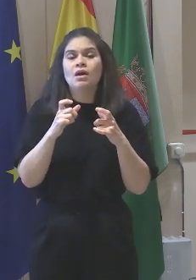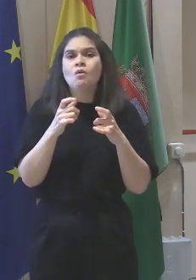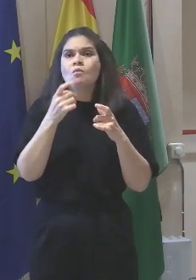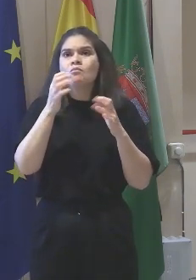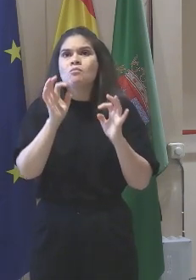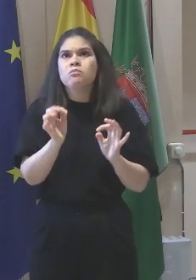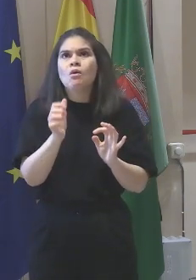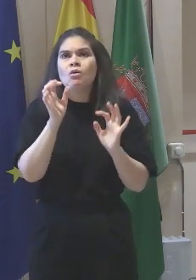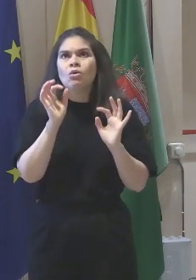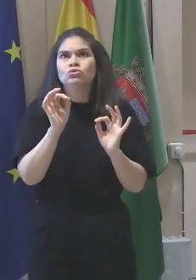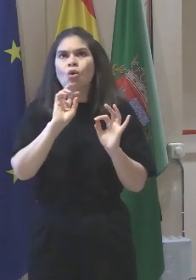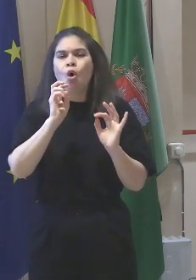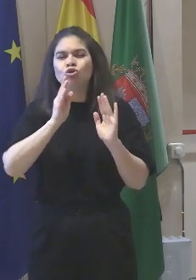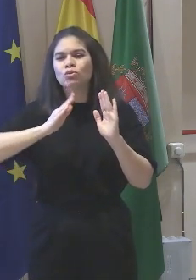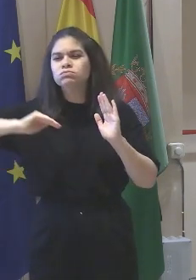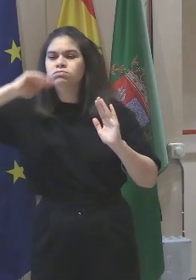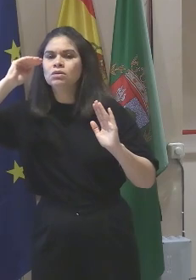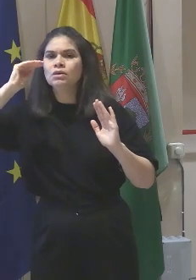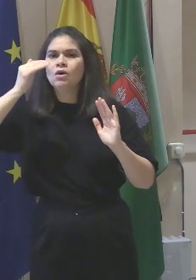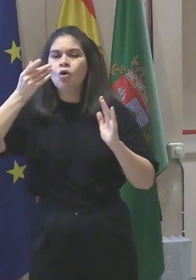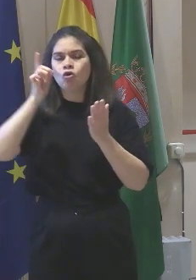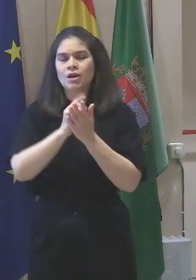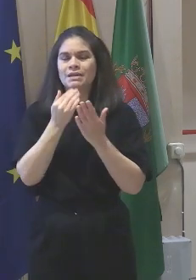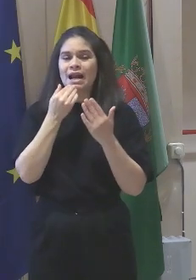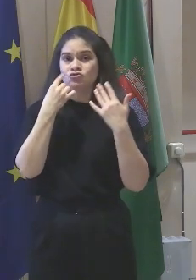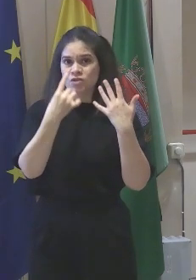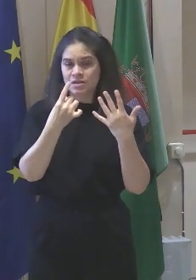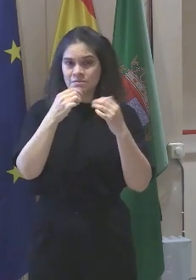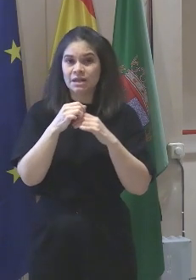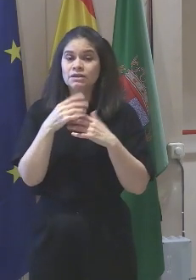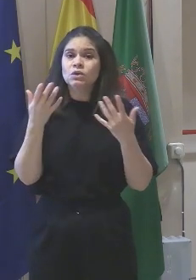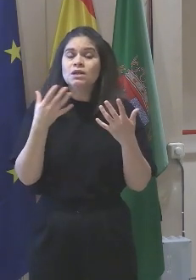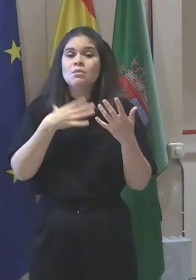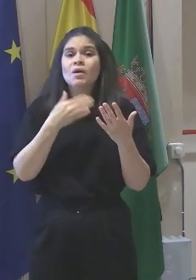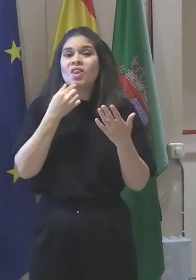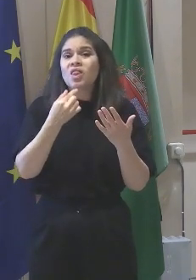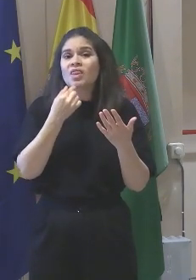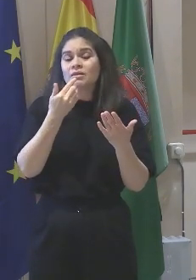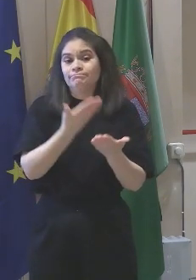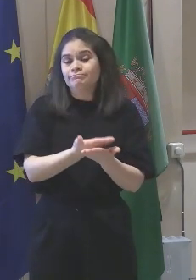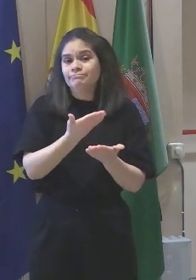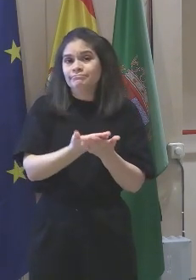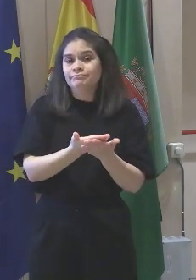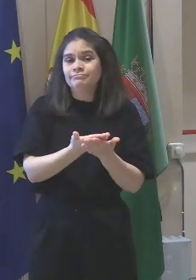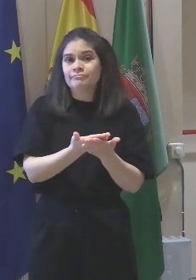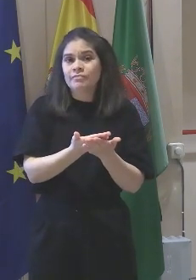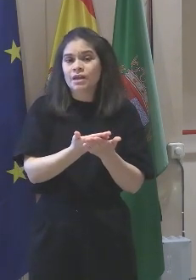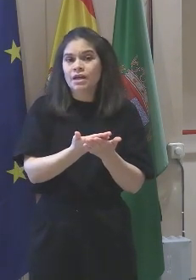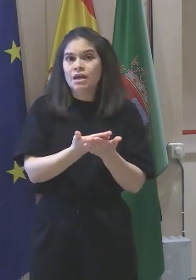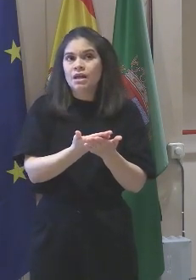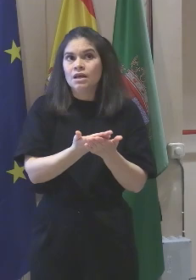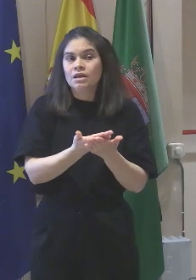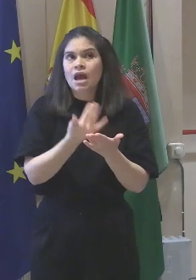con otro pico en torno a los 6. Con lo cual se podría plantear que una